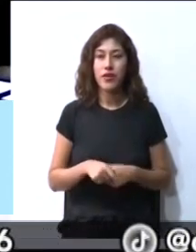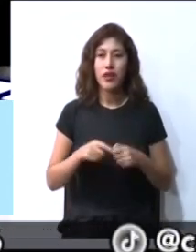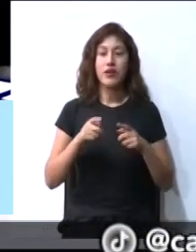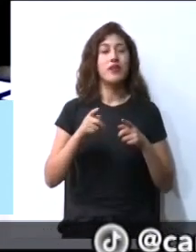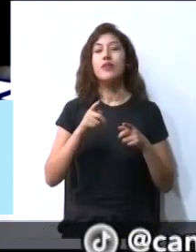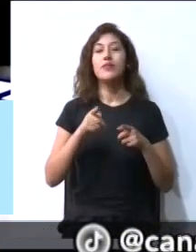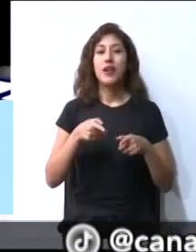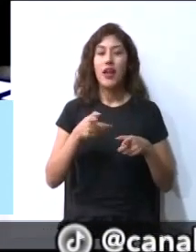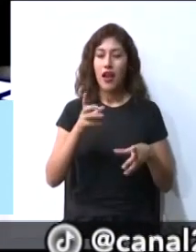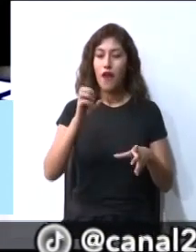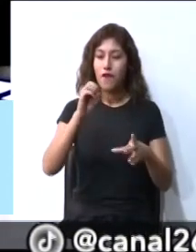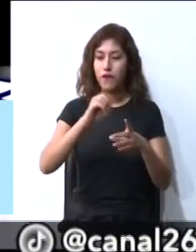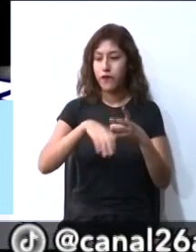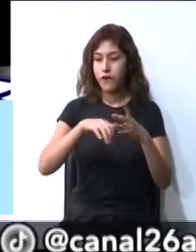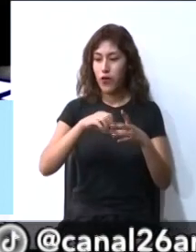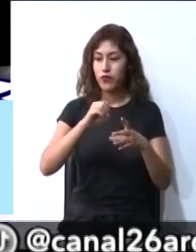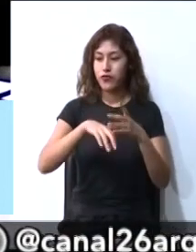seguridad.